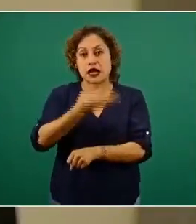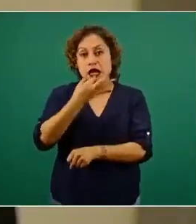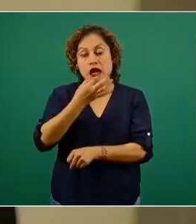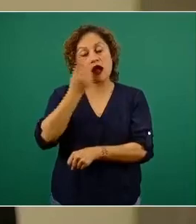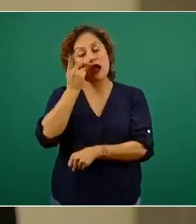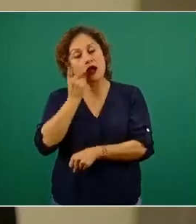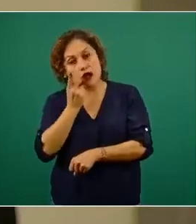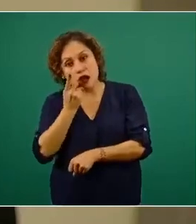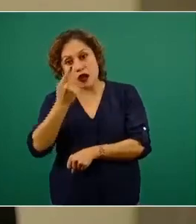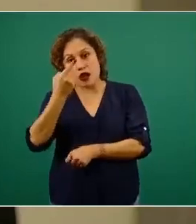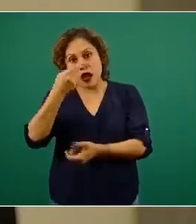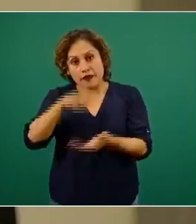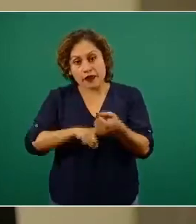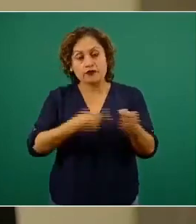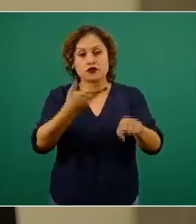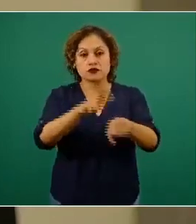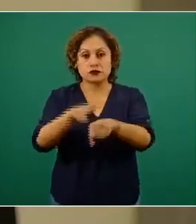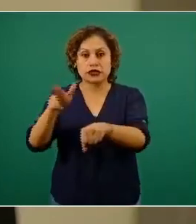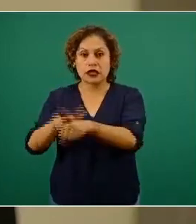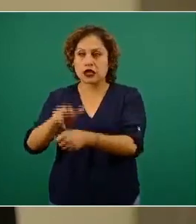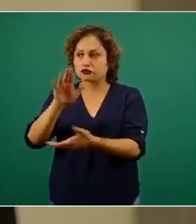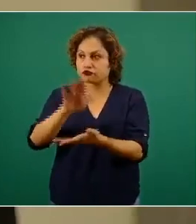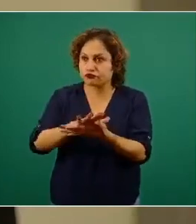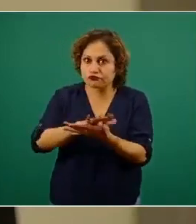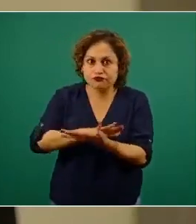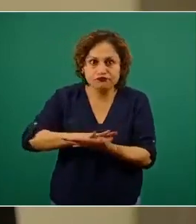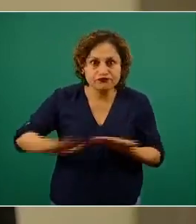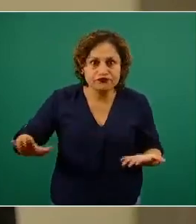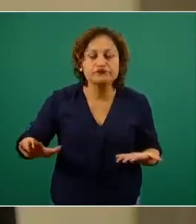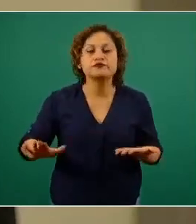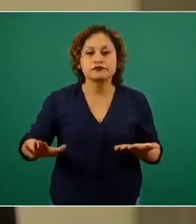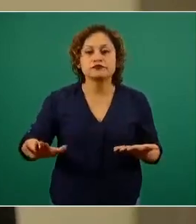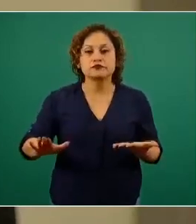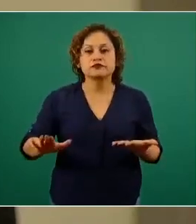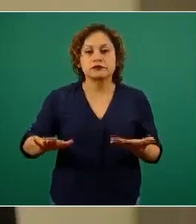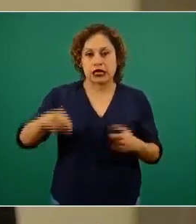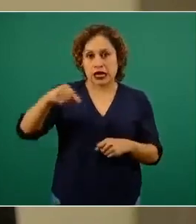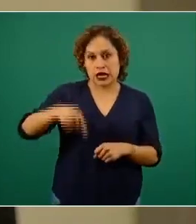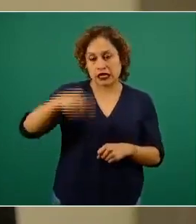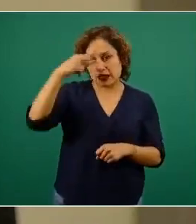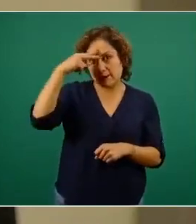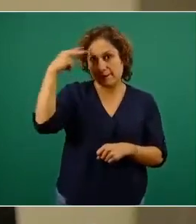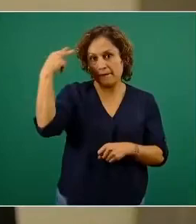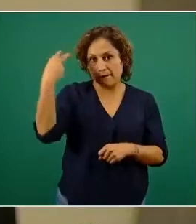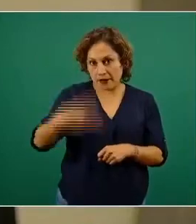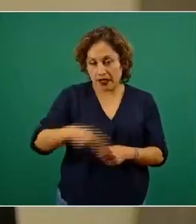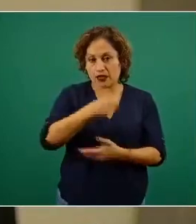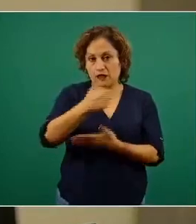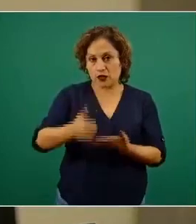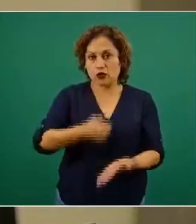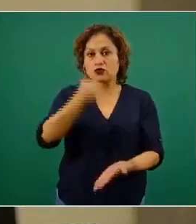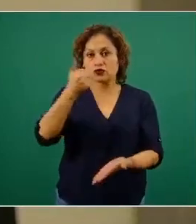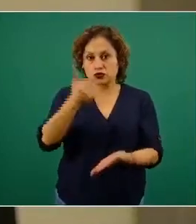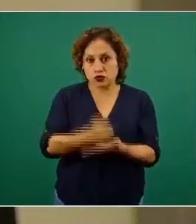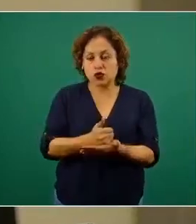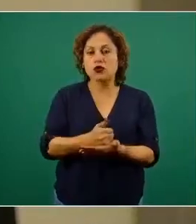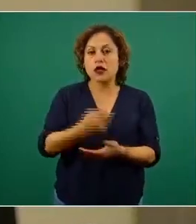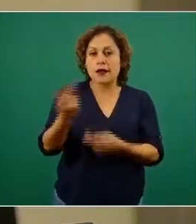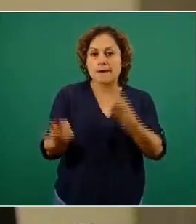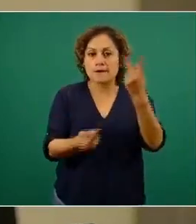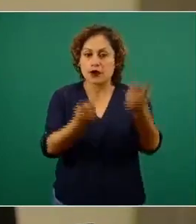México, pues este asunto de que les están pidiendo que consigan Propofol y Midazolam.